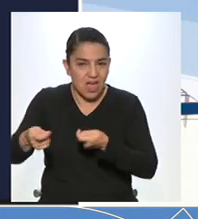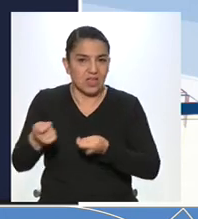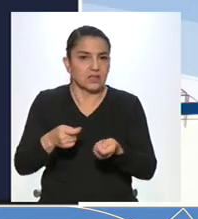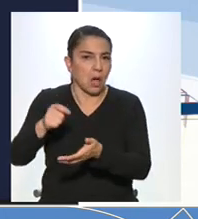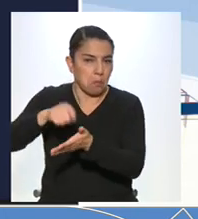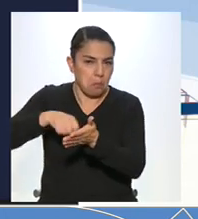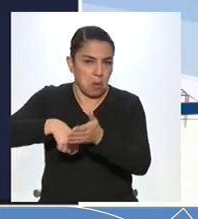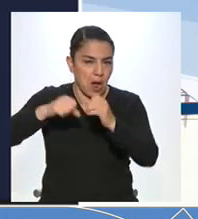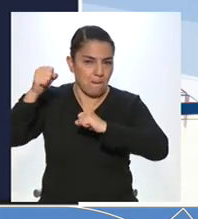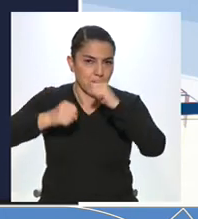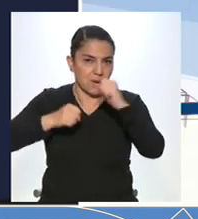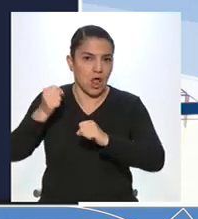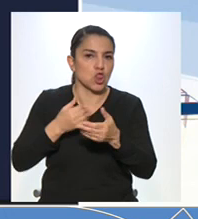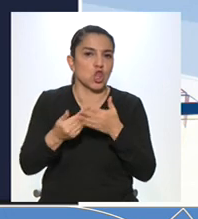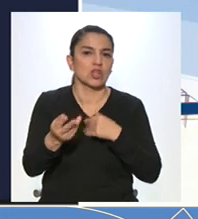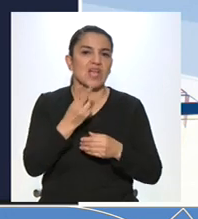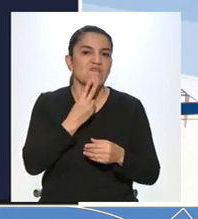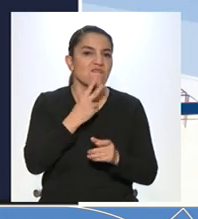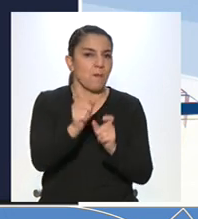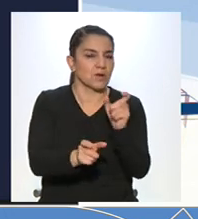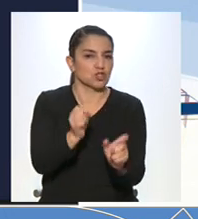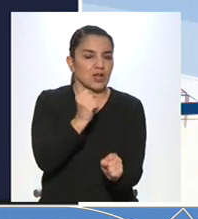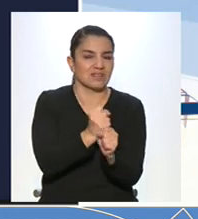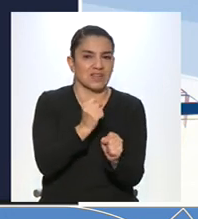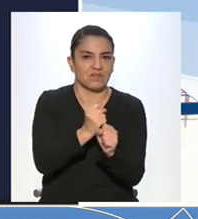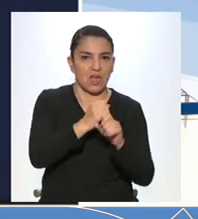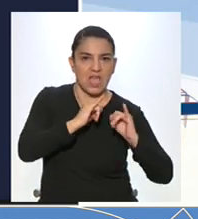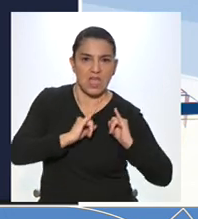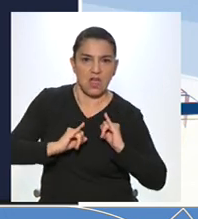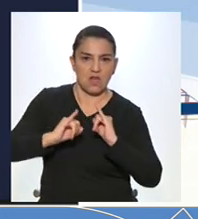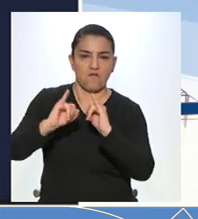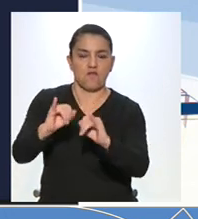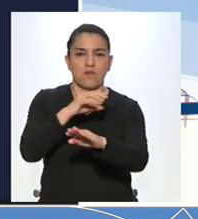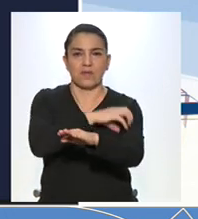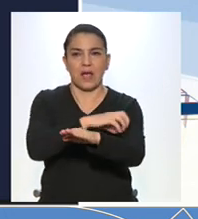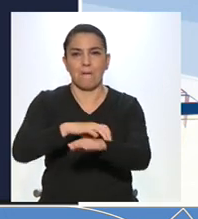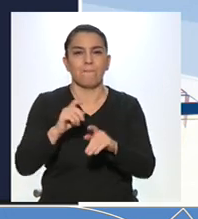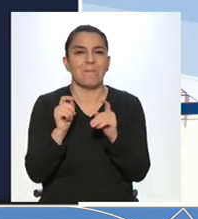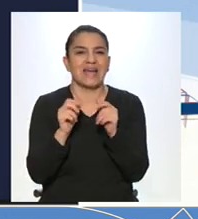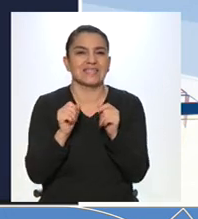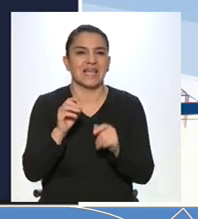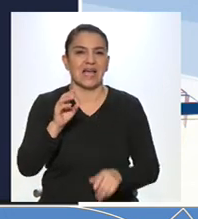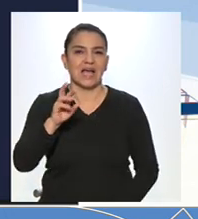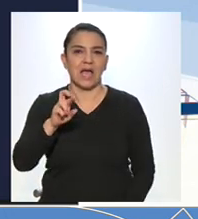proporción a la ubicación de sus trabajadores entrega una distribución geográfica similar a la del PIB regional.